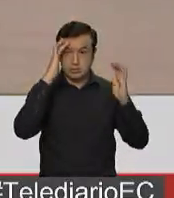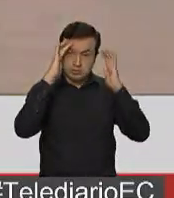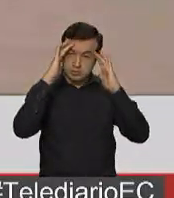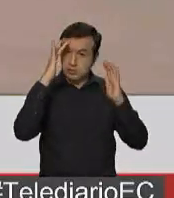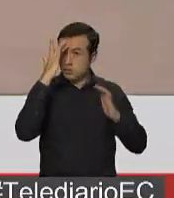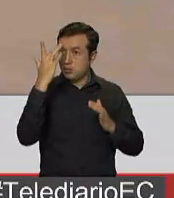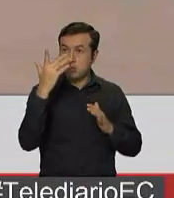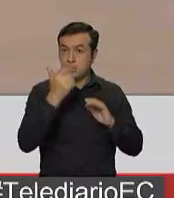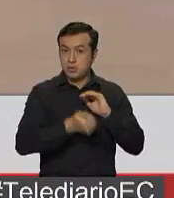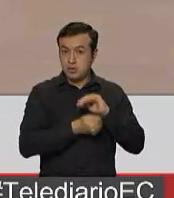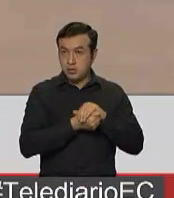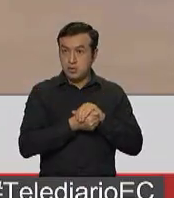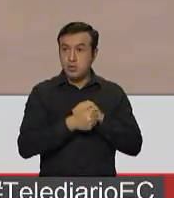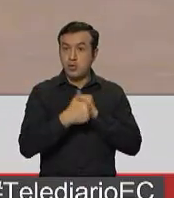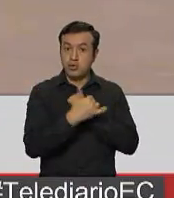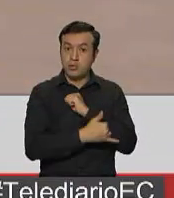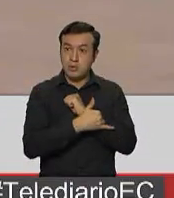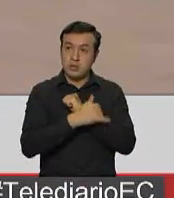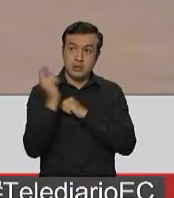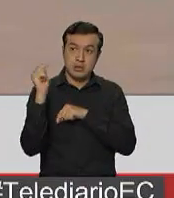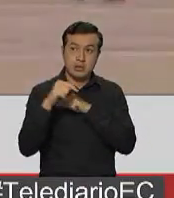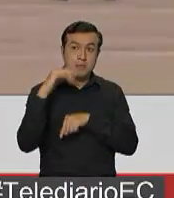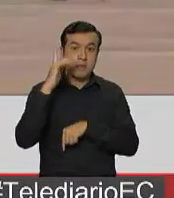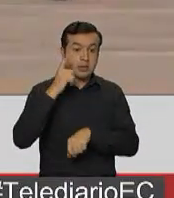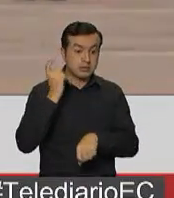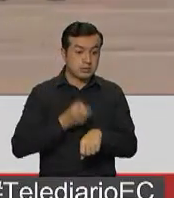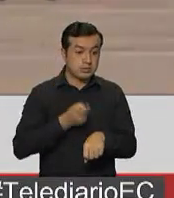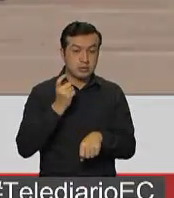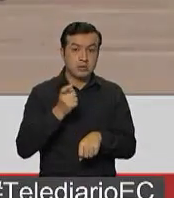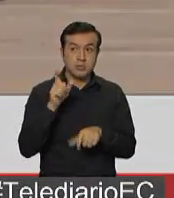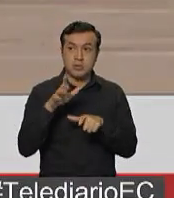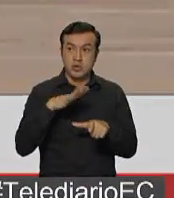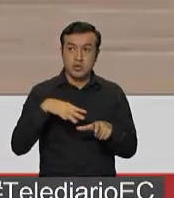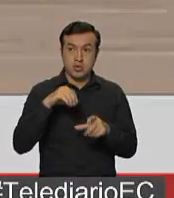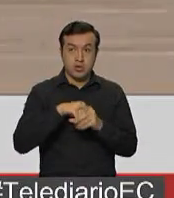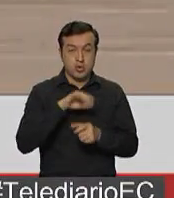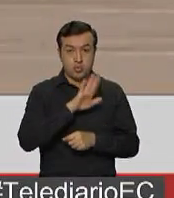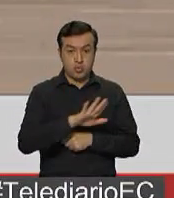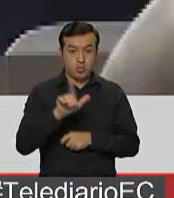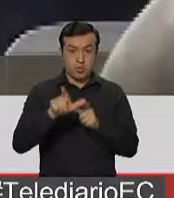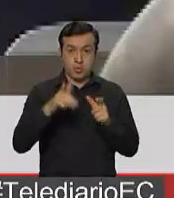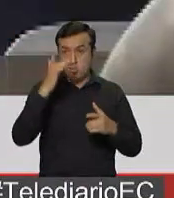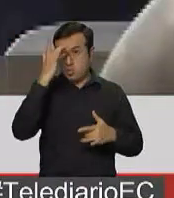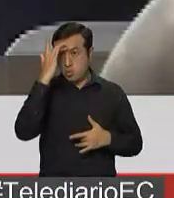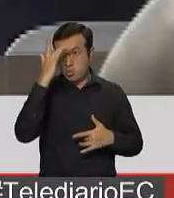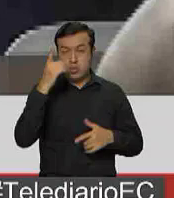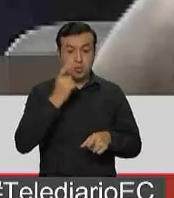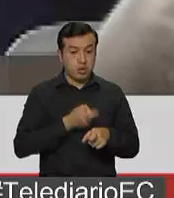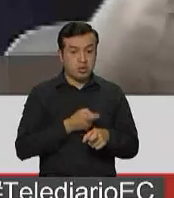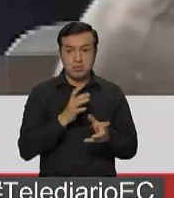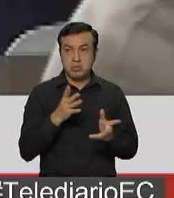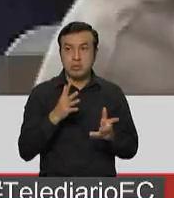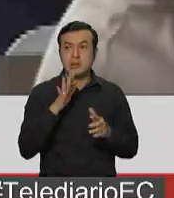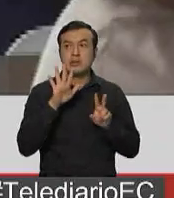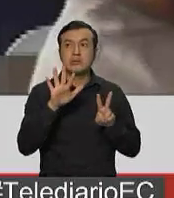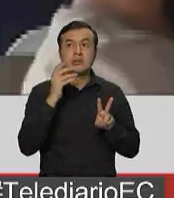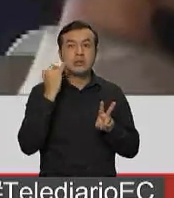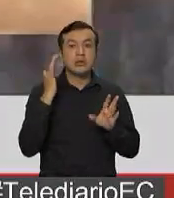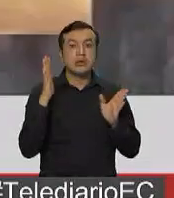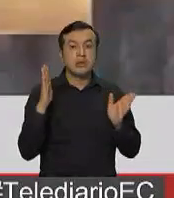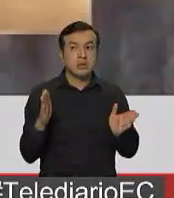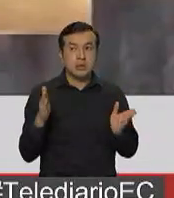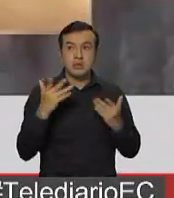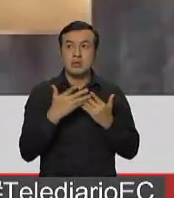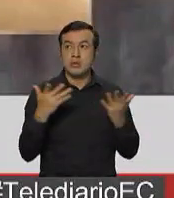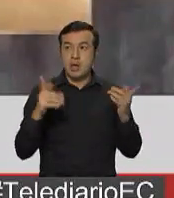la cuarentena para los extranjeros es más estricta que la que deben cumplir los propios enfermos de COVID-19, que es de apenas 7 días. Por